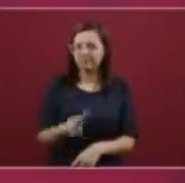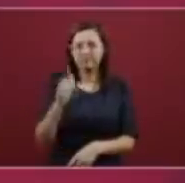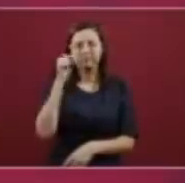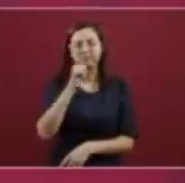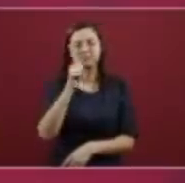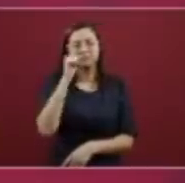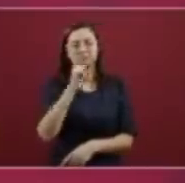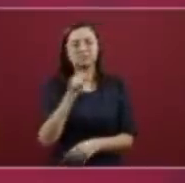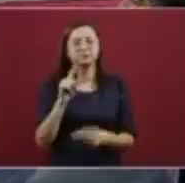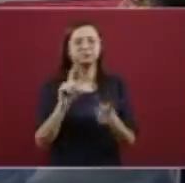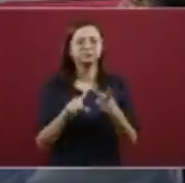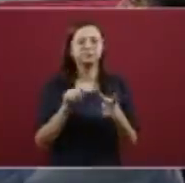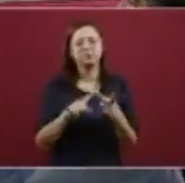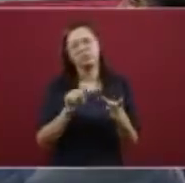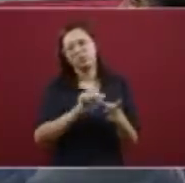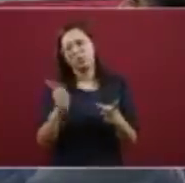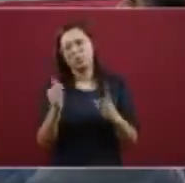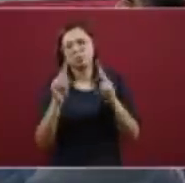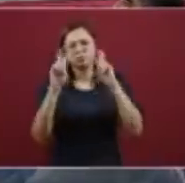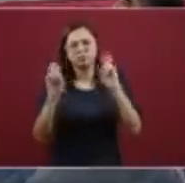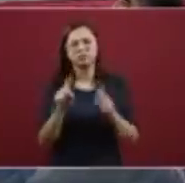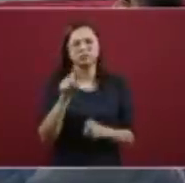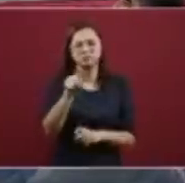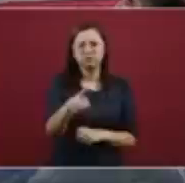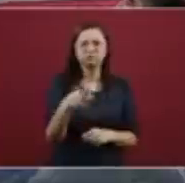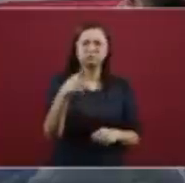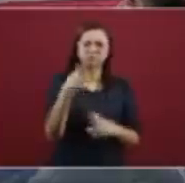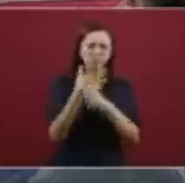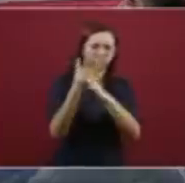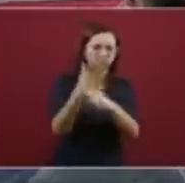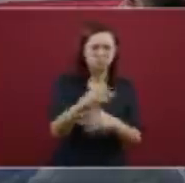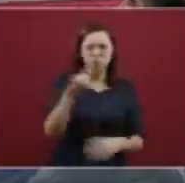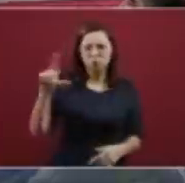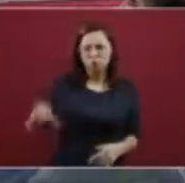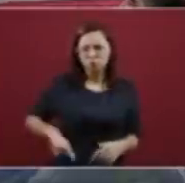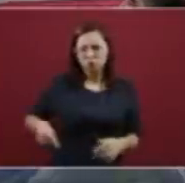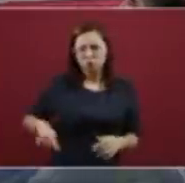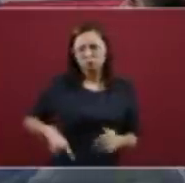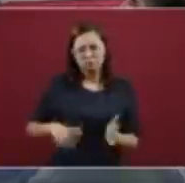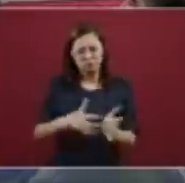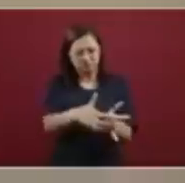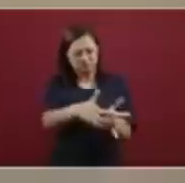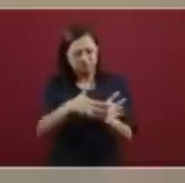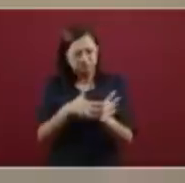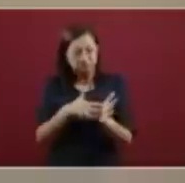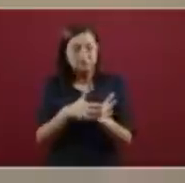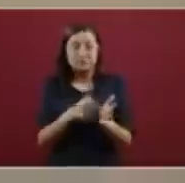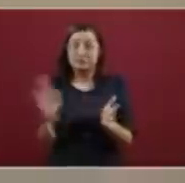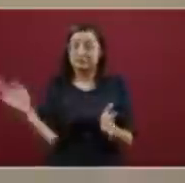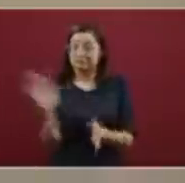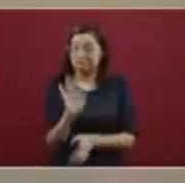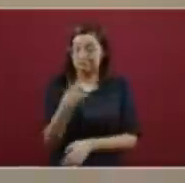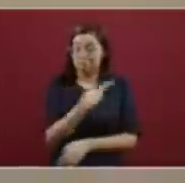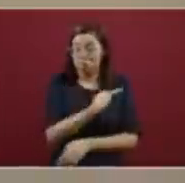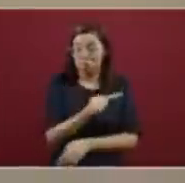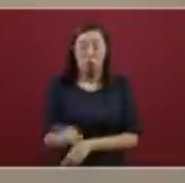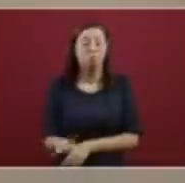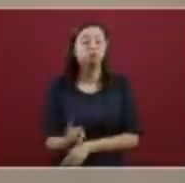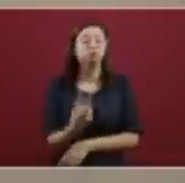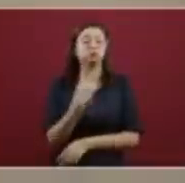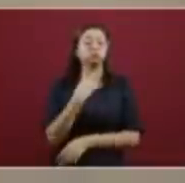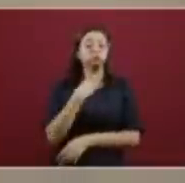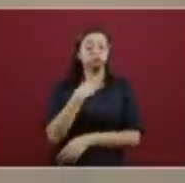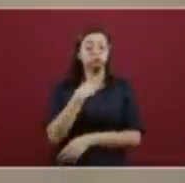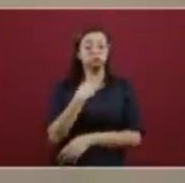otro tema, presidente, usted ha dicho que su gobierno será austero y que incluso podría llegar a la austeridad franciscana.